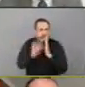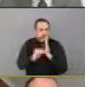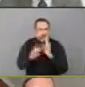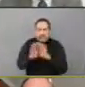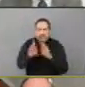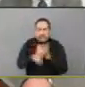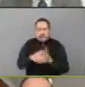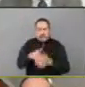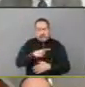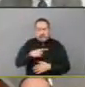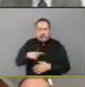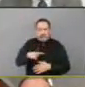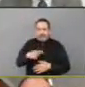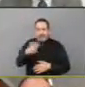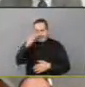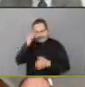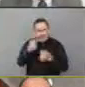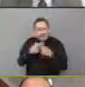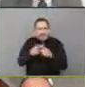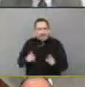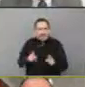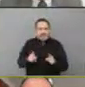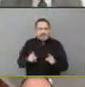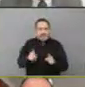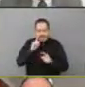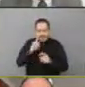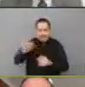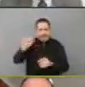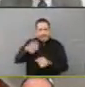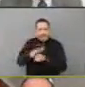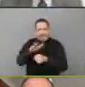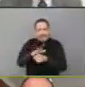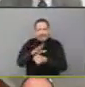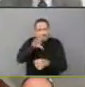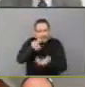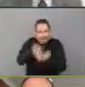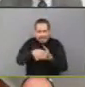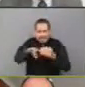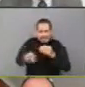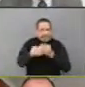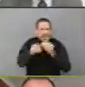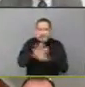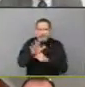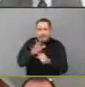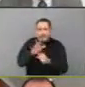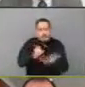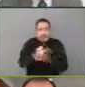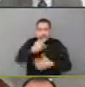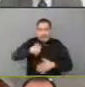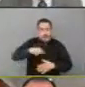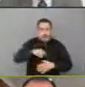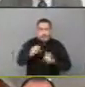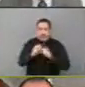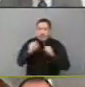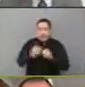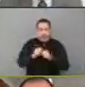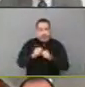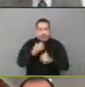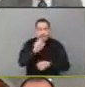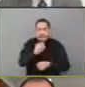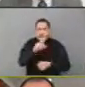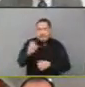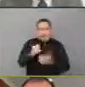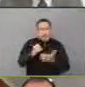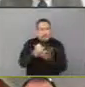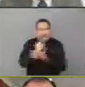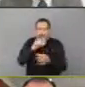no debe sustanciar un procedimiento distinto al que ya fue sustanciado y resuelto por esta sala especializada, porque lo que se hace en